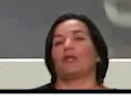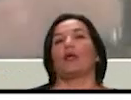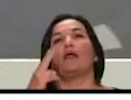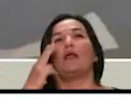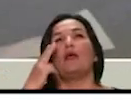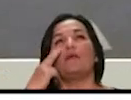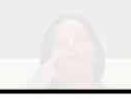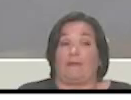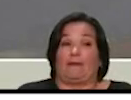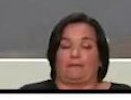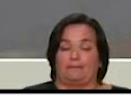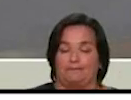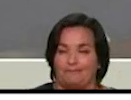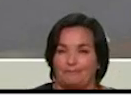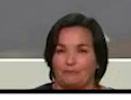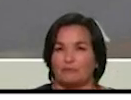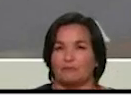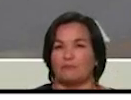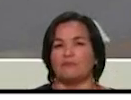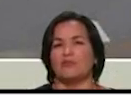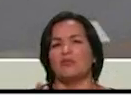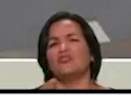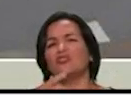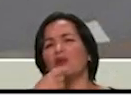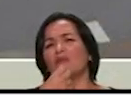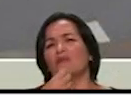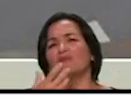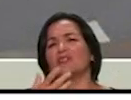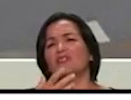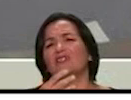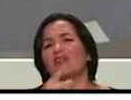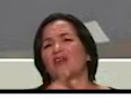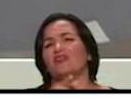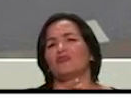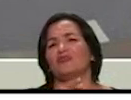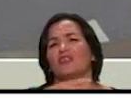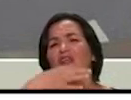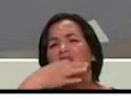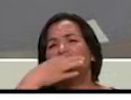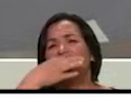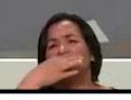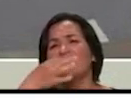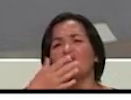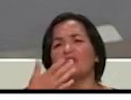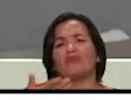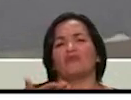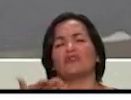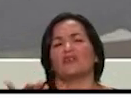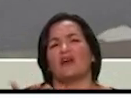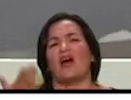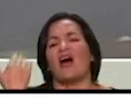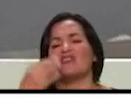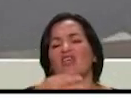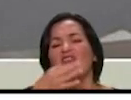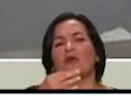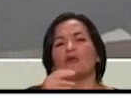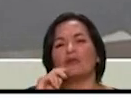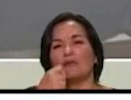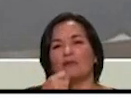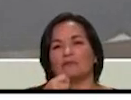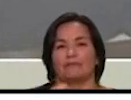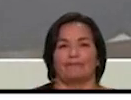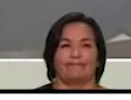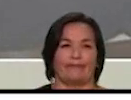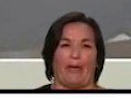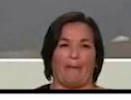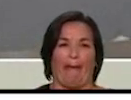problema es para los otros. ¿Cuál fue el mensaje de esa afirmación, Mujica? Una joda